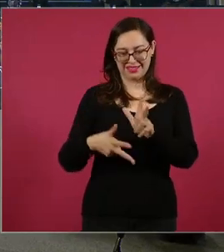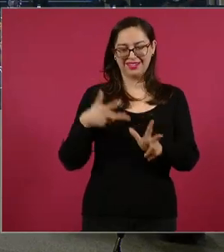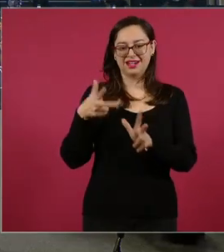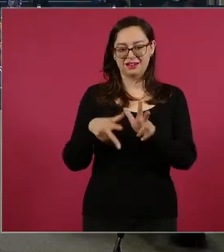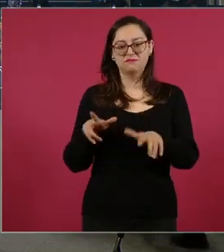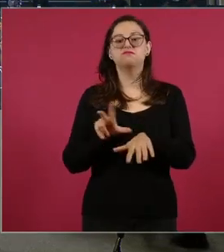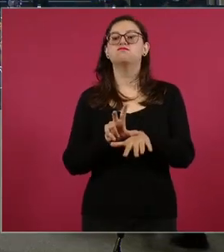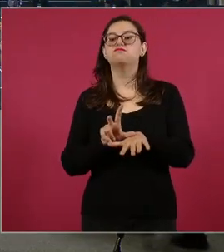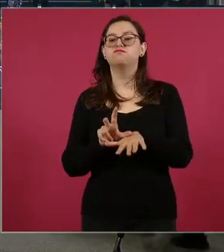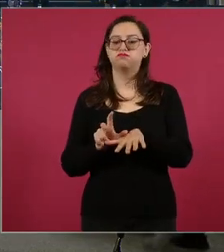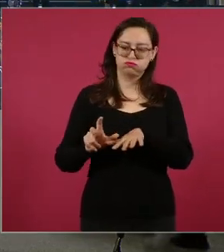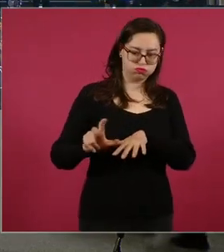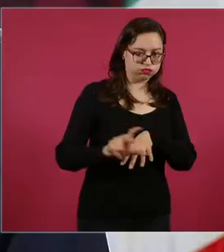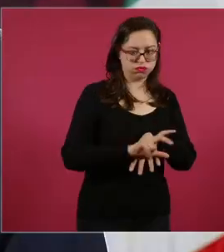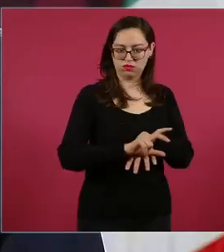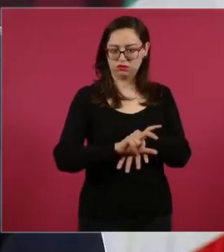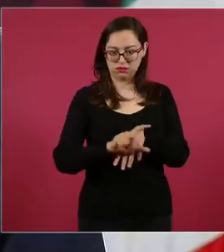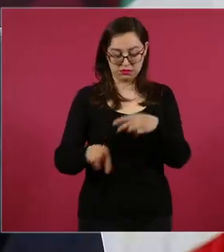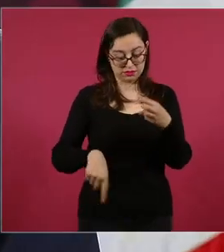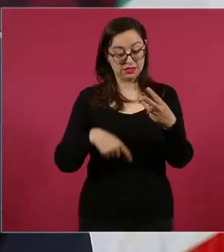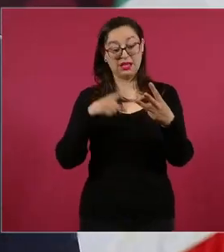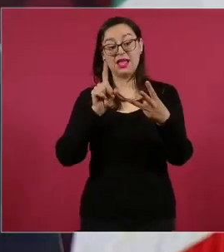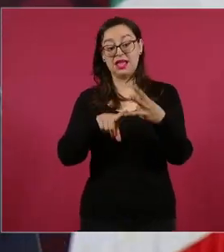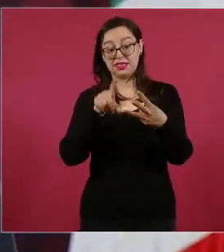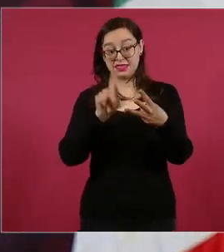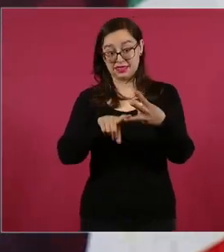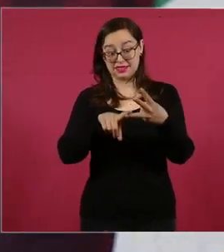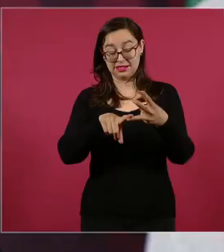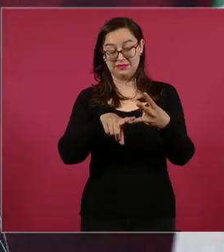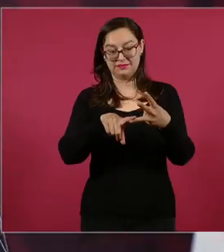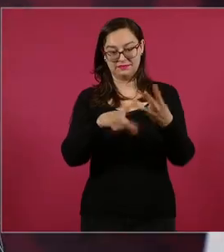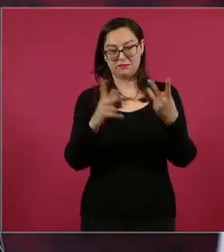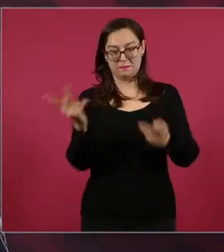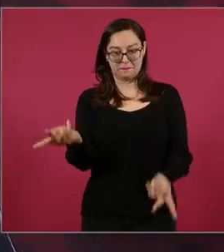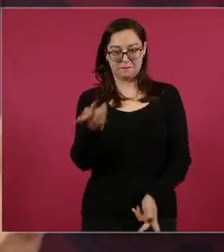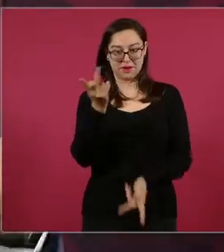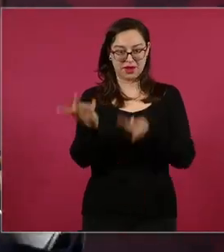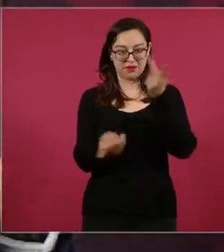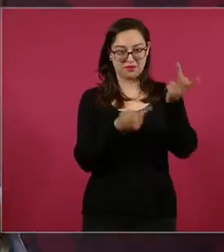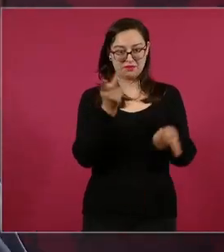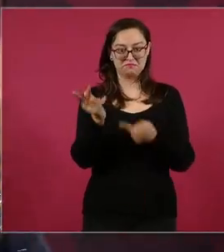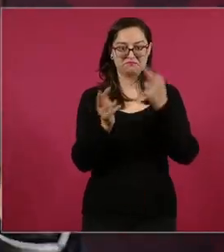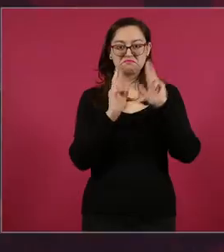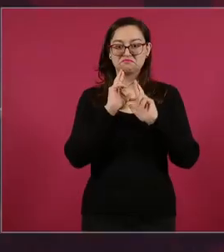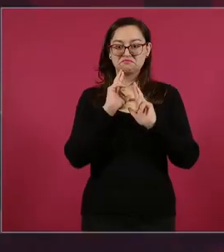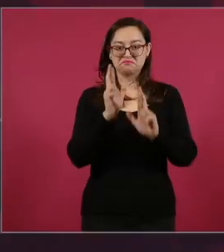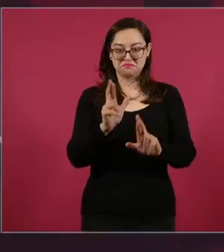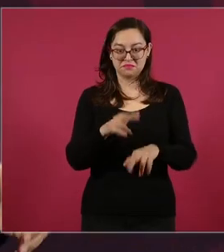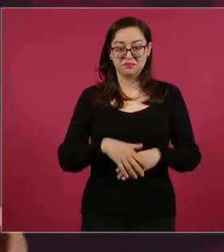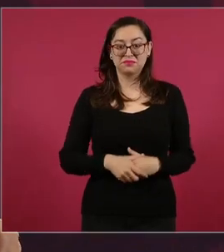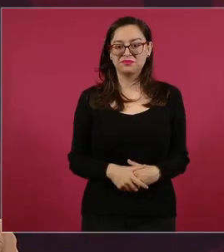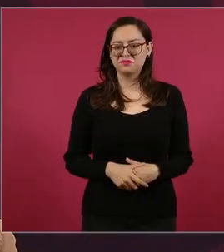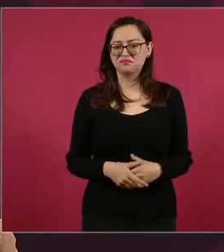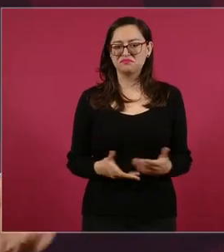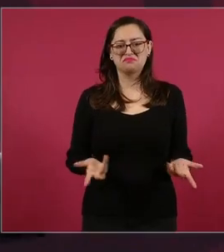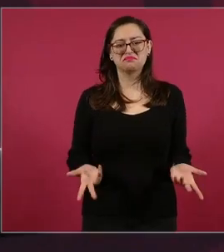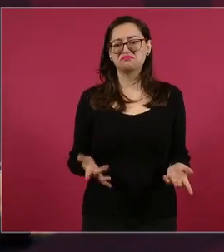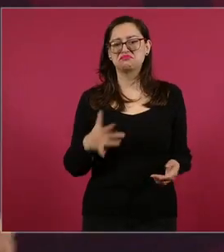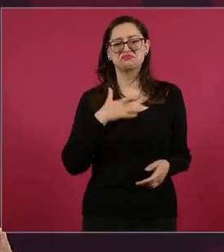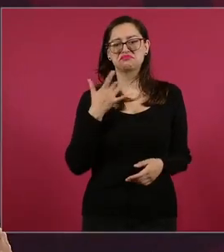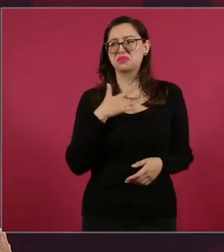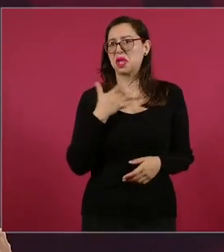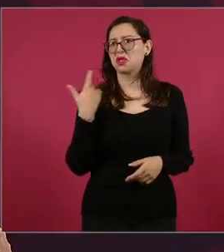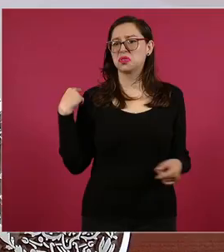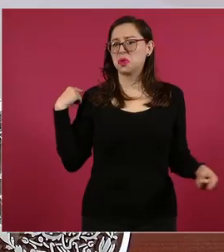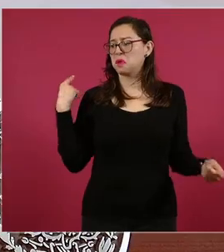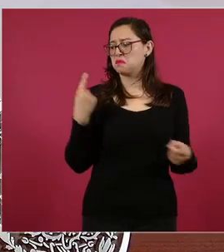después la sección de preguntas y respuestas, que casi no hay nada.